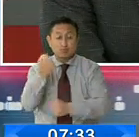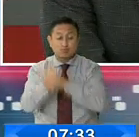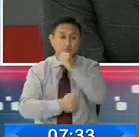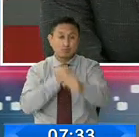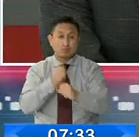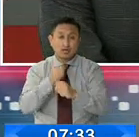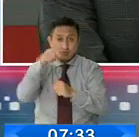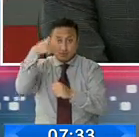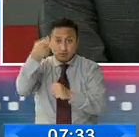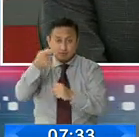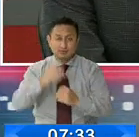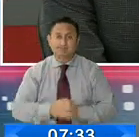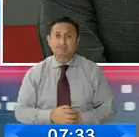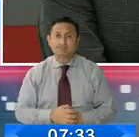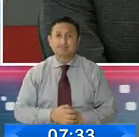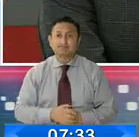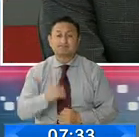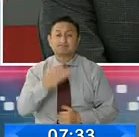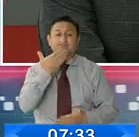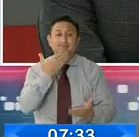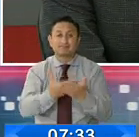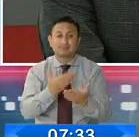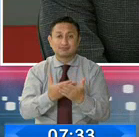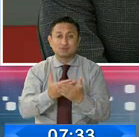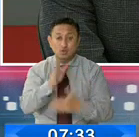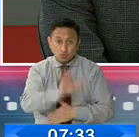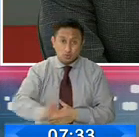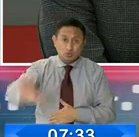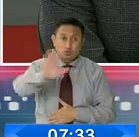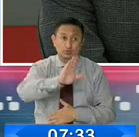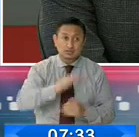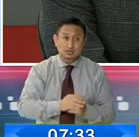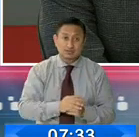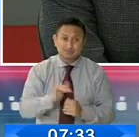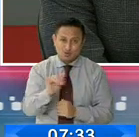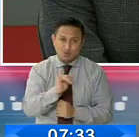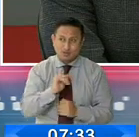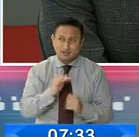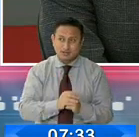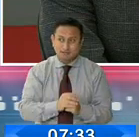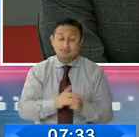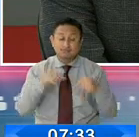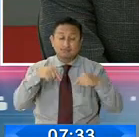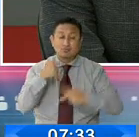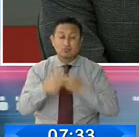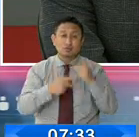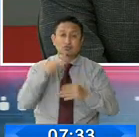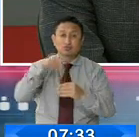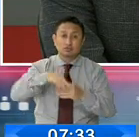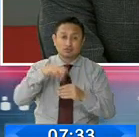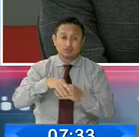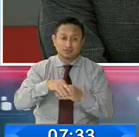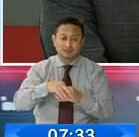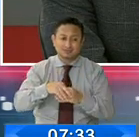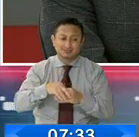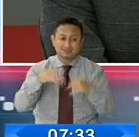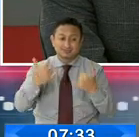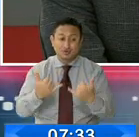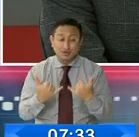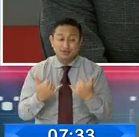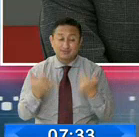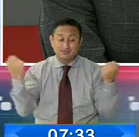el que está por llegar. Gracias, Roberto. Igual para ustedes. Nosotros, con el proceso electoral, no tenemos